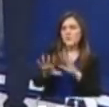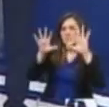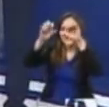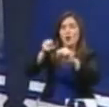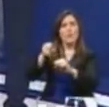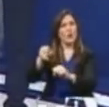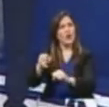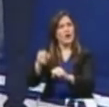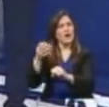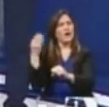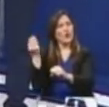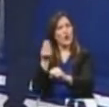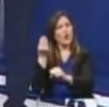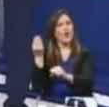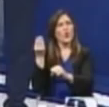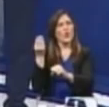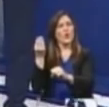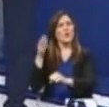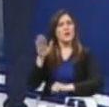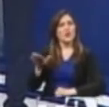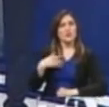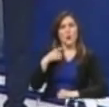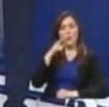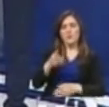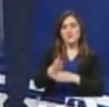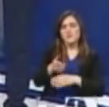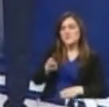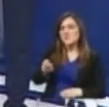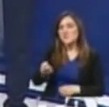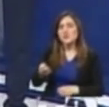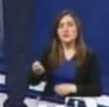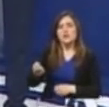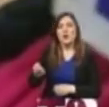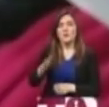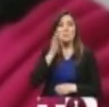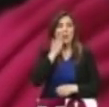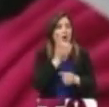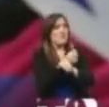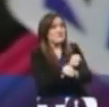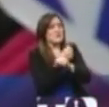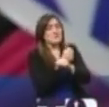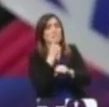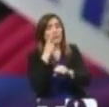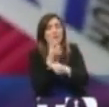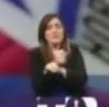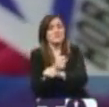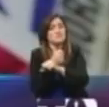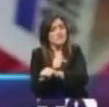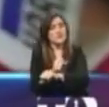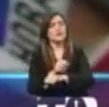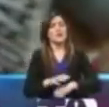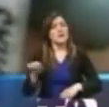el delito, uno de los hombres le cortó la oreja a la madre con un estilete. Dos tipos se metieron a mi casa